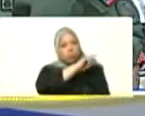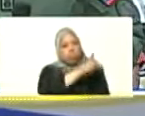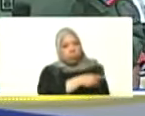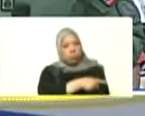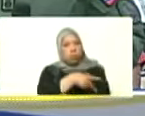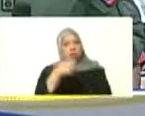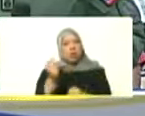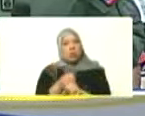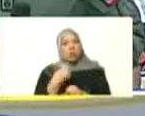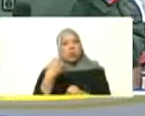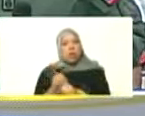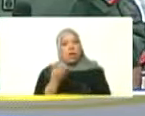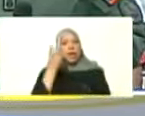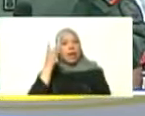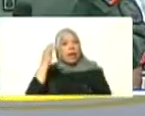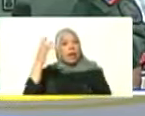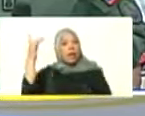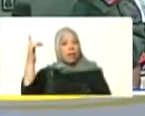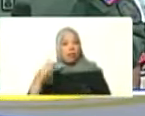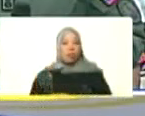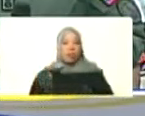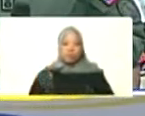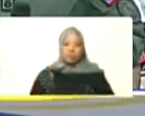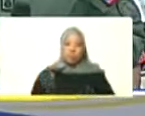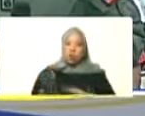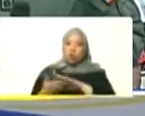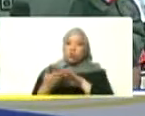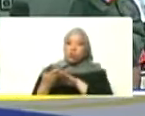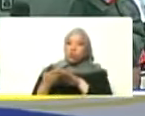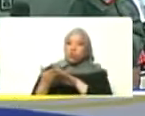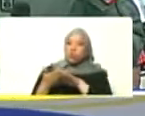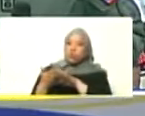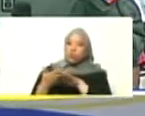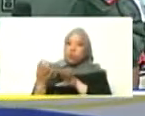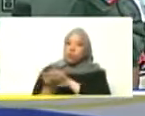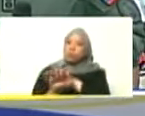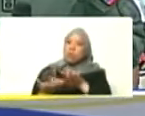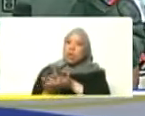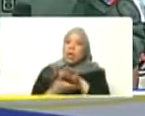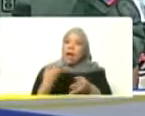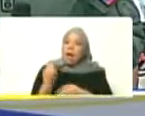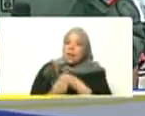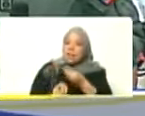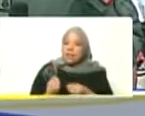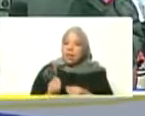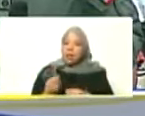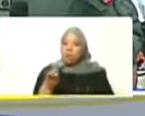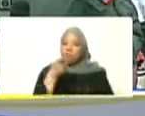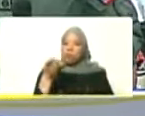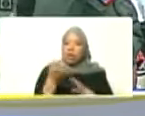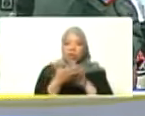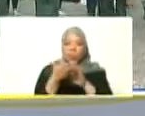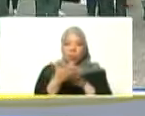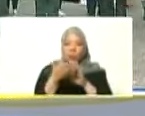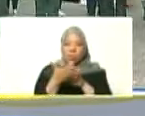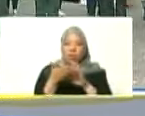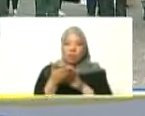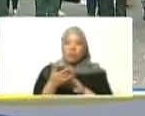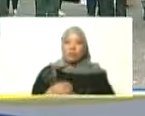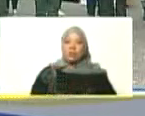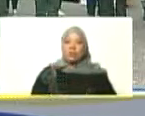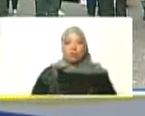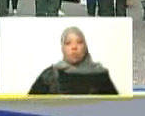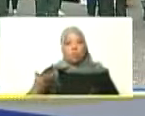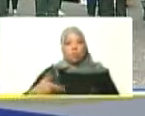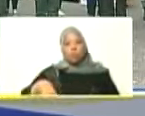gran capacidad creativa. Resolución, creación, creación, resolución. Y el concepto militar, yo